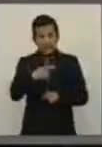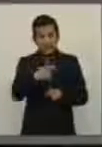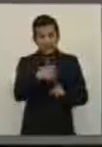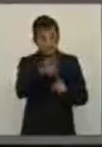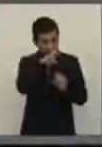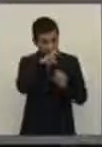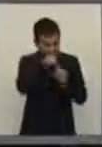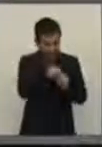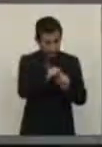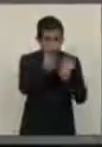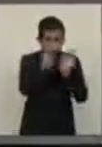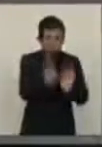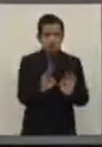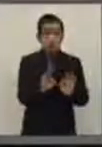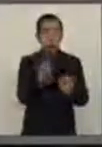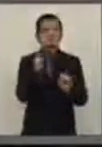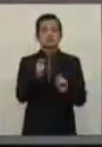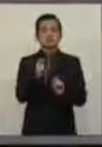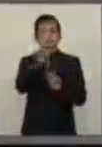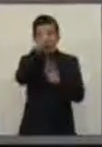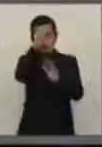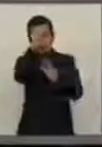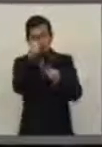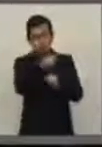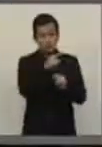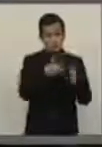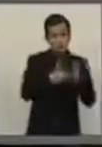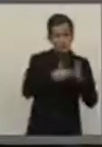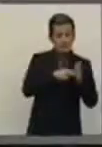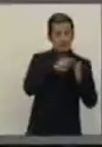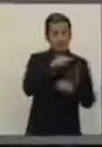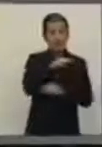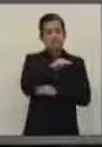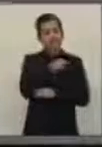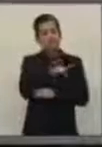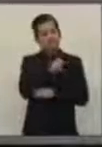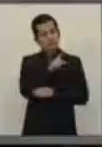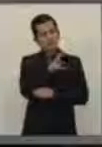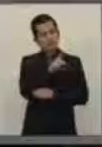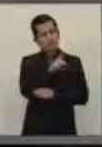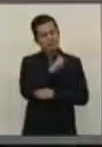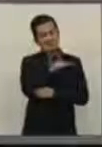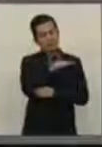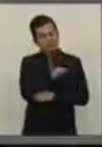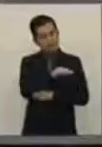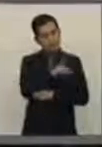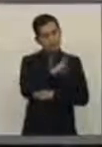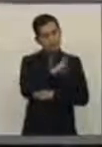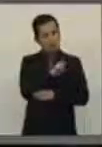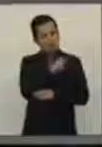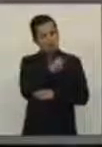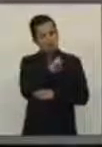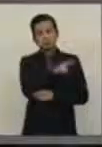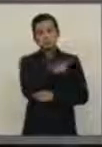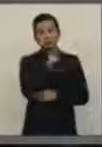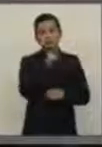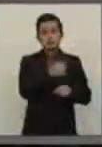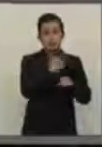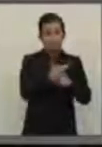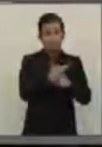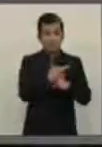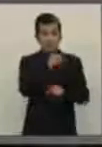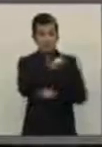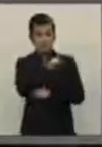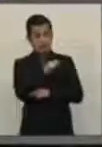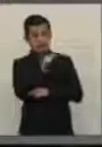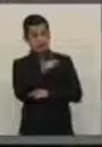acuerdo celebrado entre el ingeniero Manuel Cadena Morales, oficial mayor de la Secretaría del Trabajo y Previsión